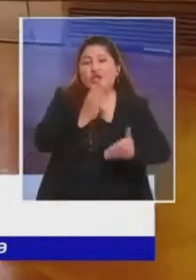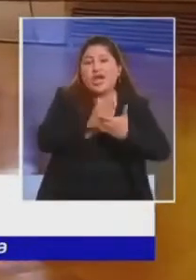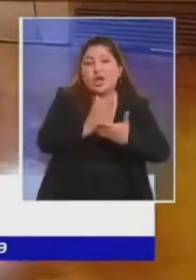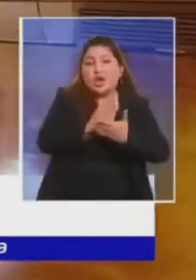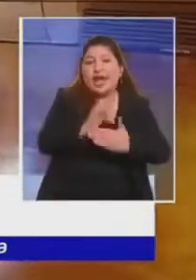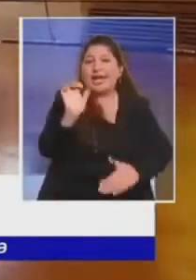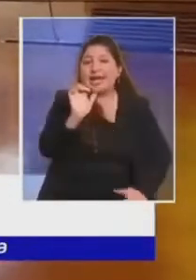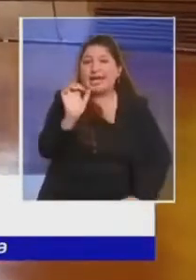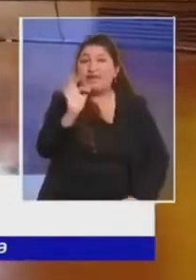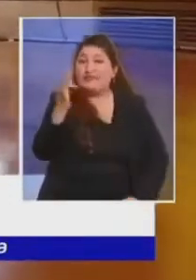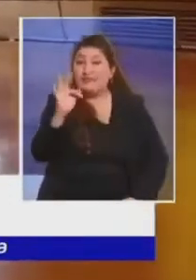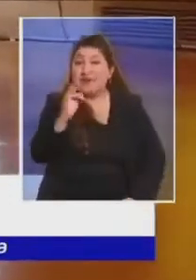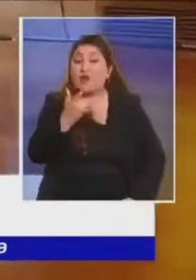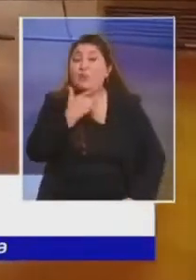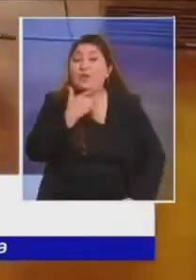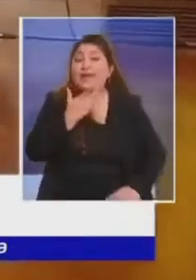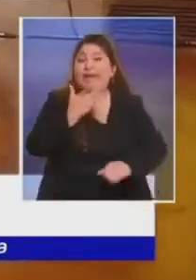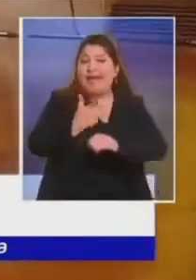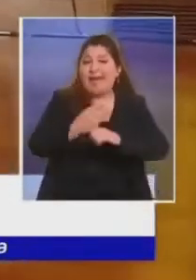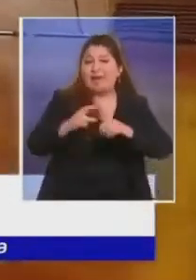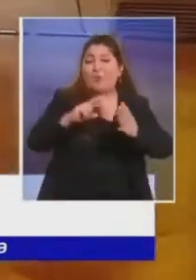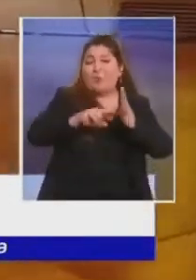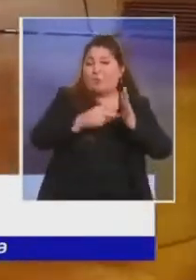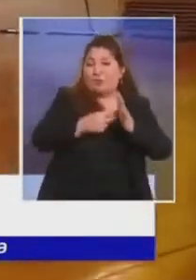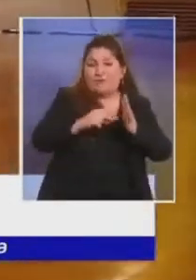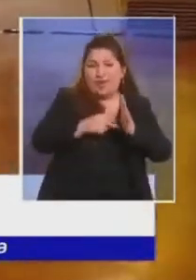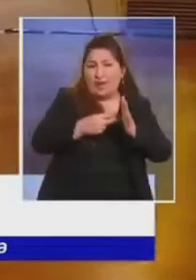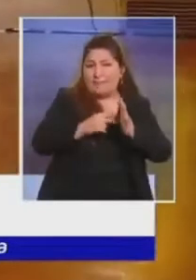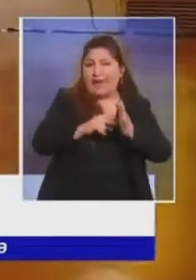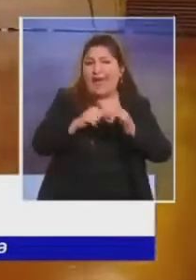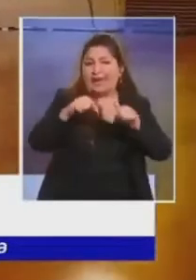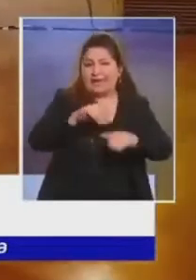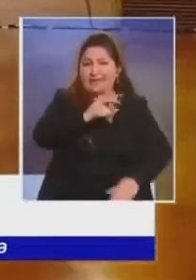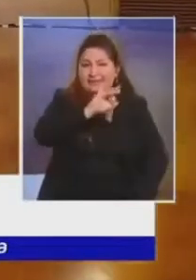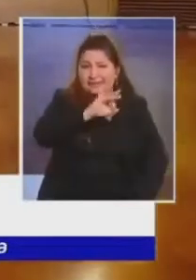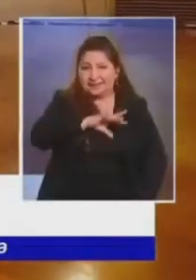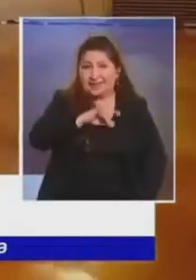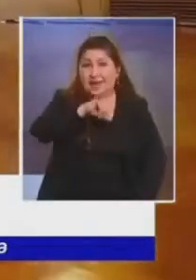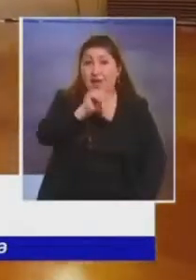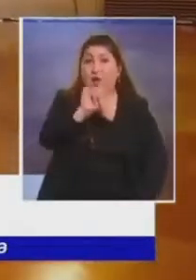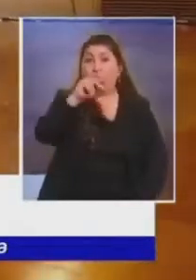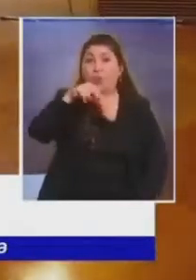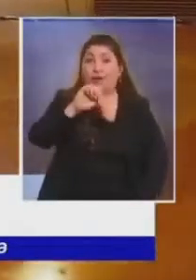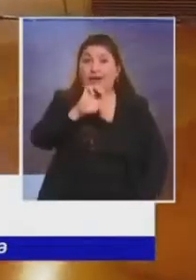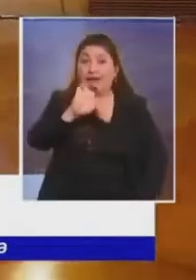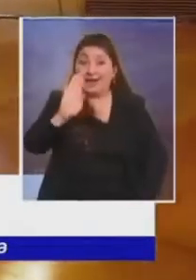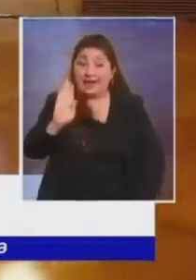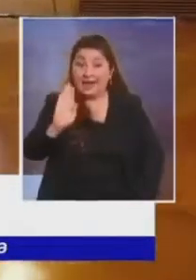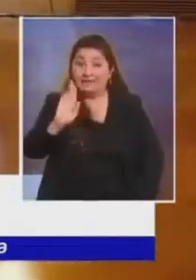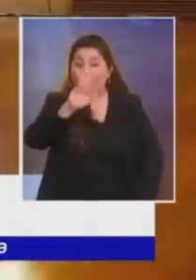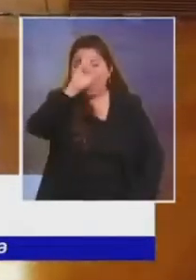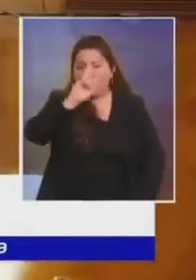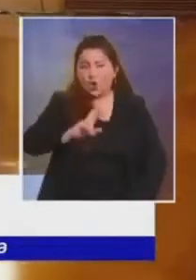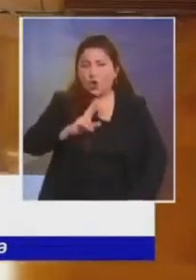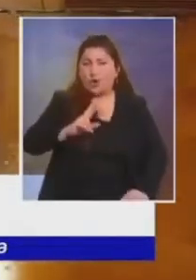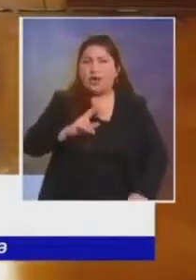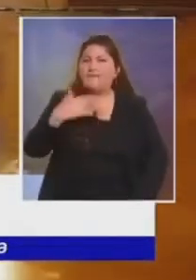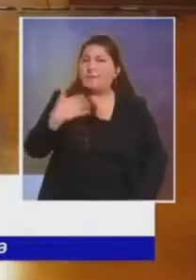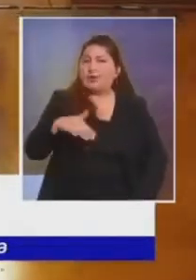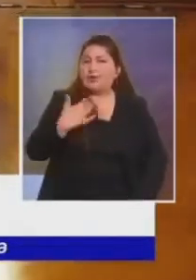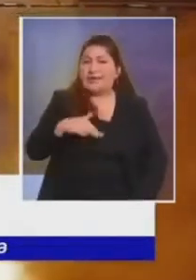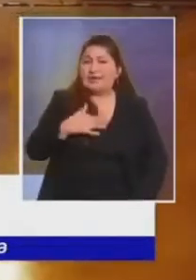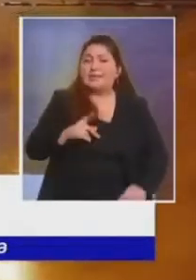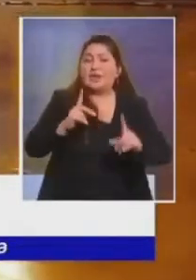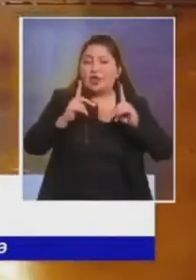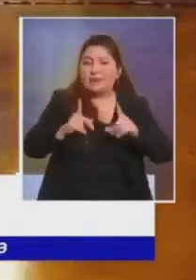de acceso a alimentación en Chile y la JUNAEB juega un rol fundamental. Con transparencia, que no haya corrupción, pero que la JUNAEB logre cobertura total.